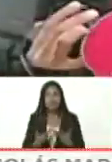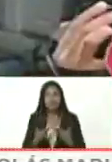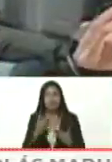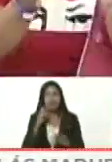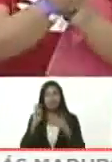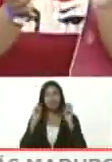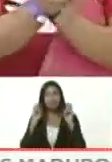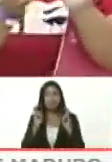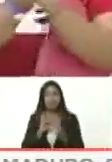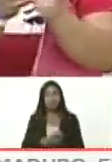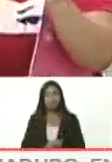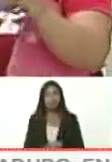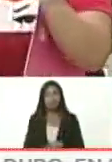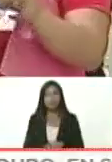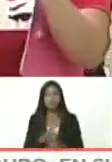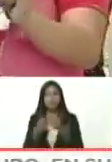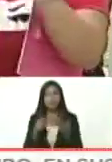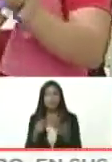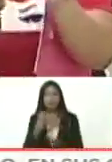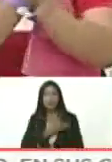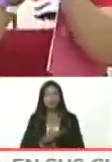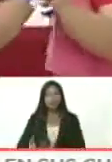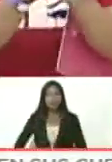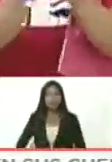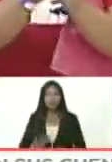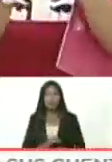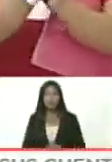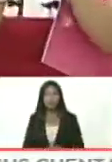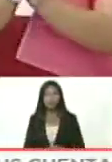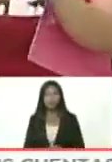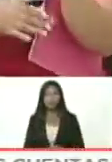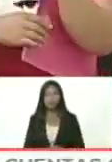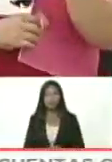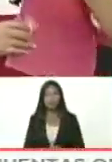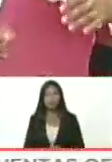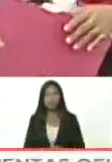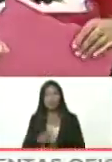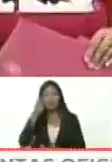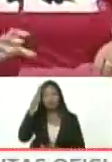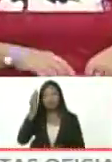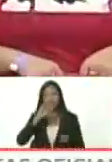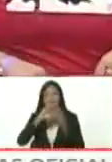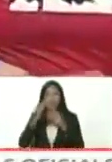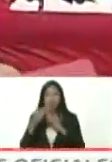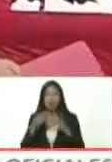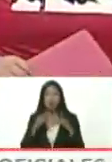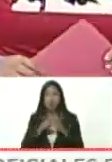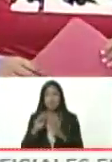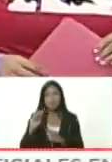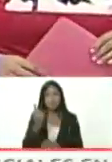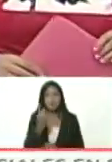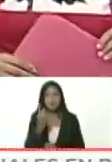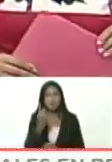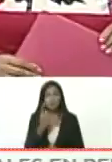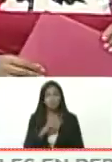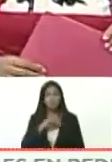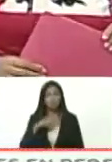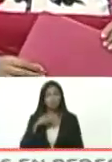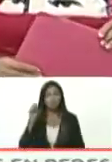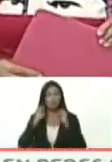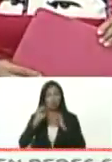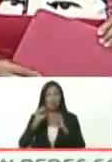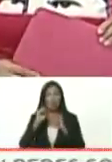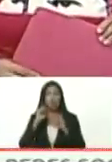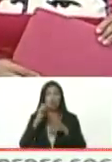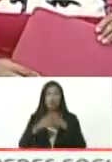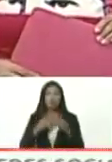tema. Otra cosa, presidente. En mi consejo comunal, por primera vez hemos logrado la